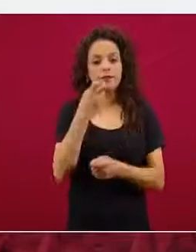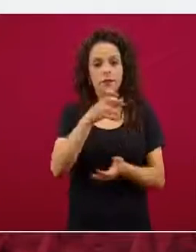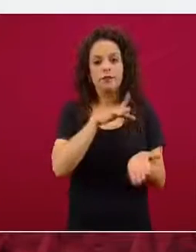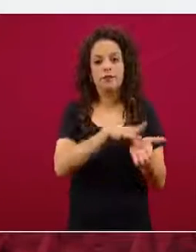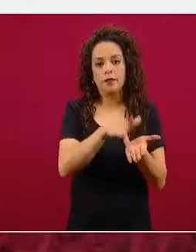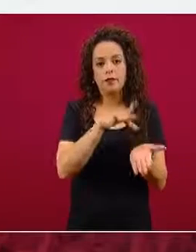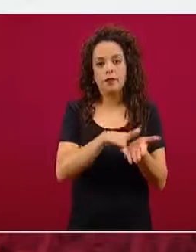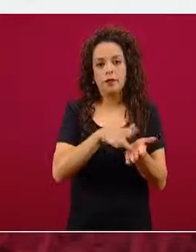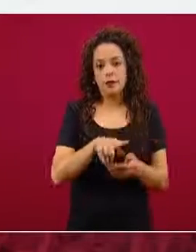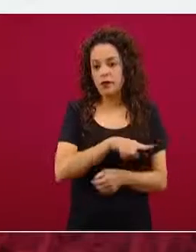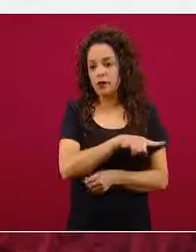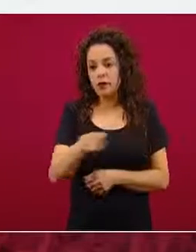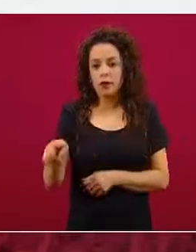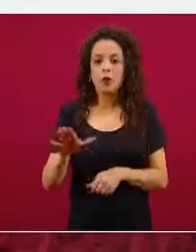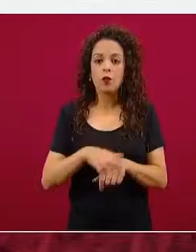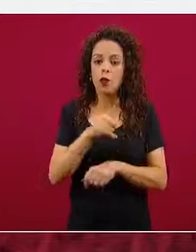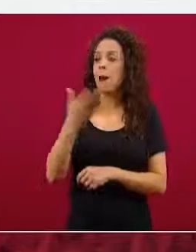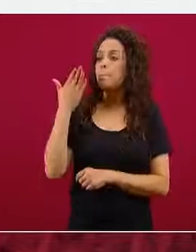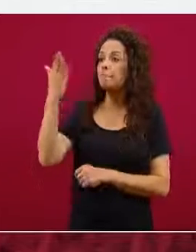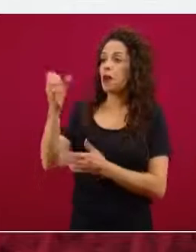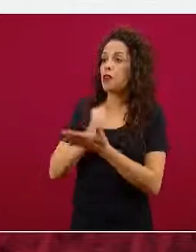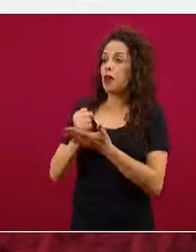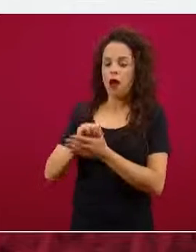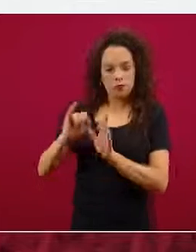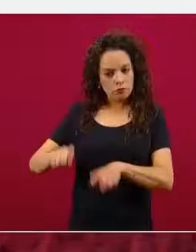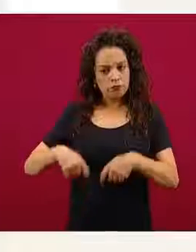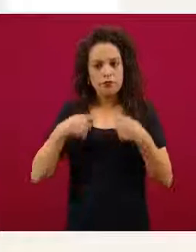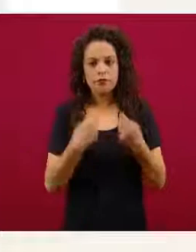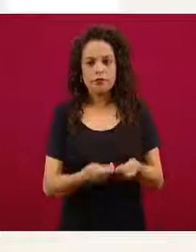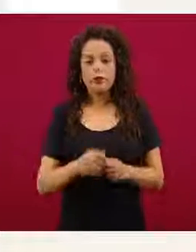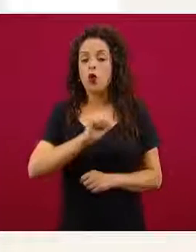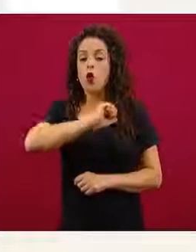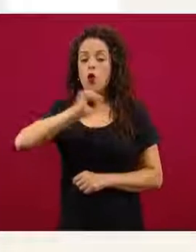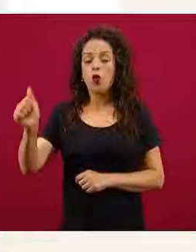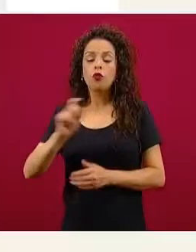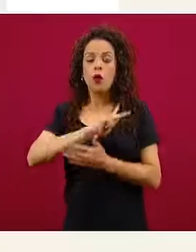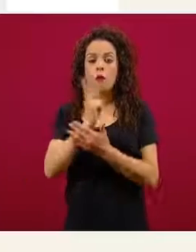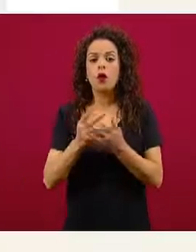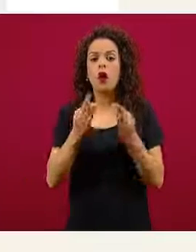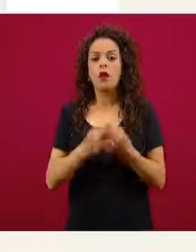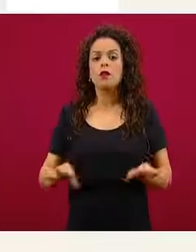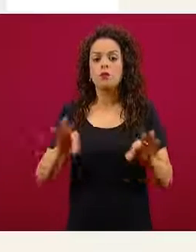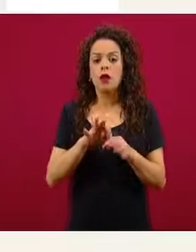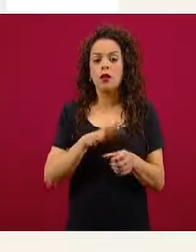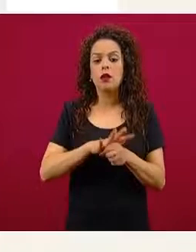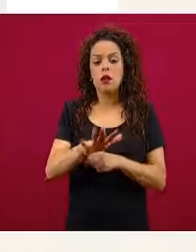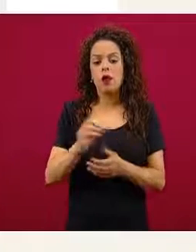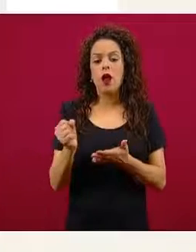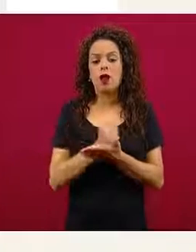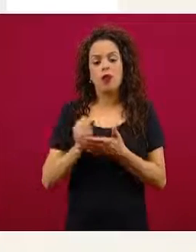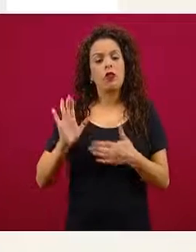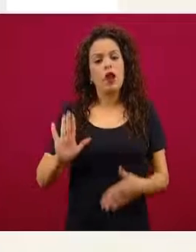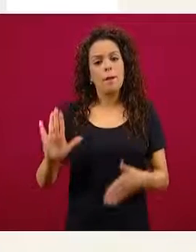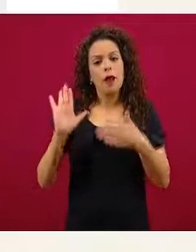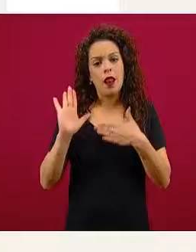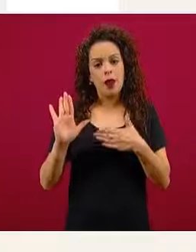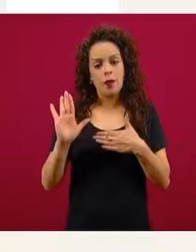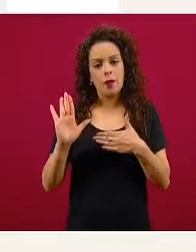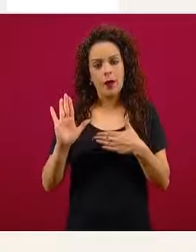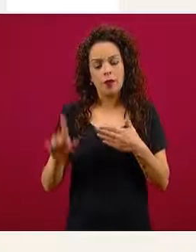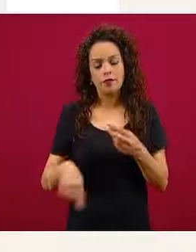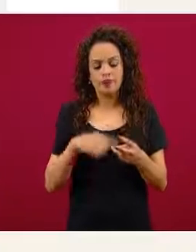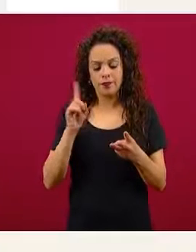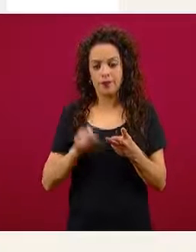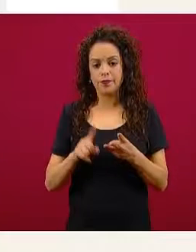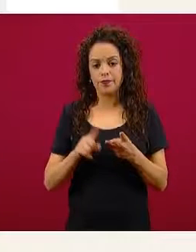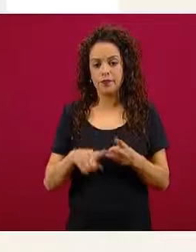aquellos que pidieron el crédito. El crédito a la palabra, que es otro programa importante de la Secretaría de Economía. Y finalmente